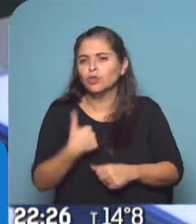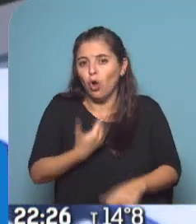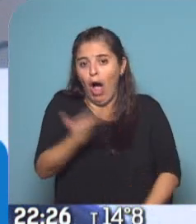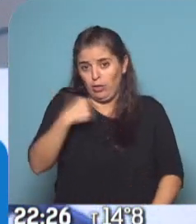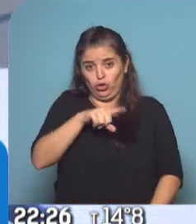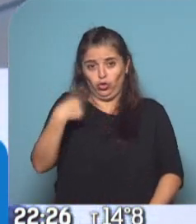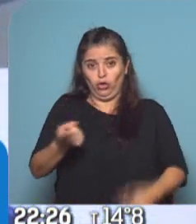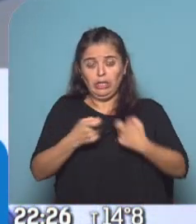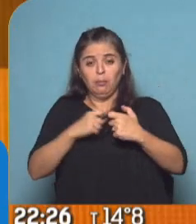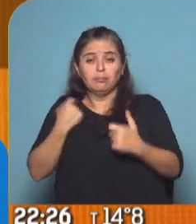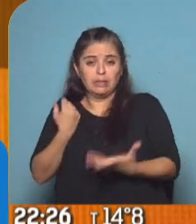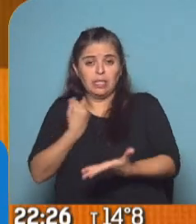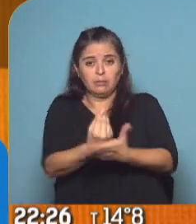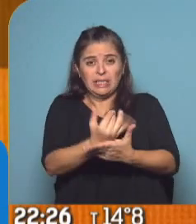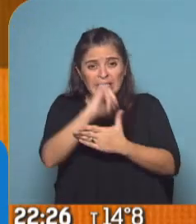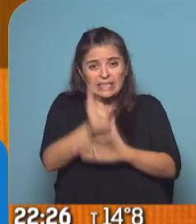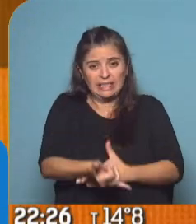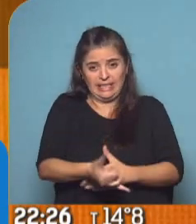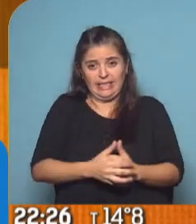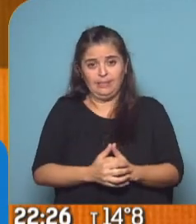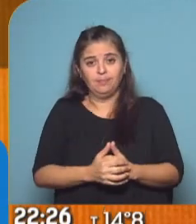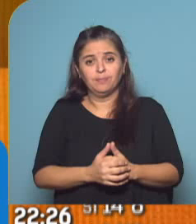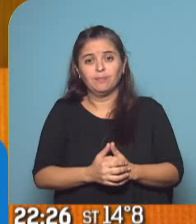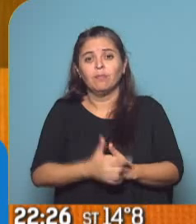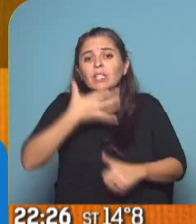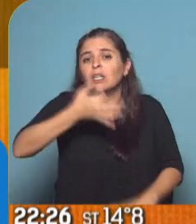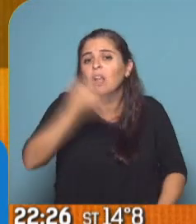en el